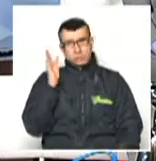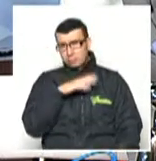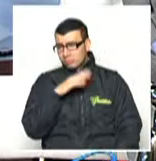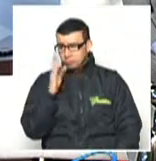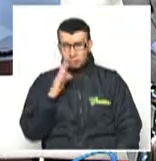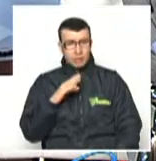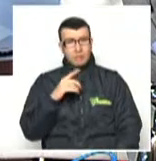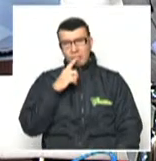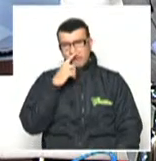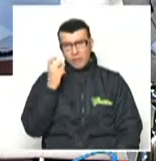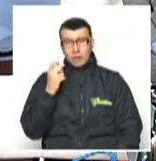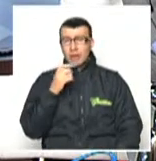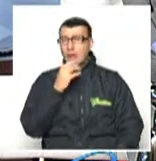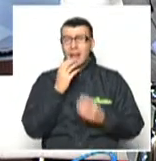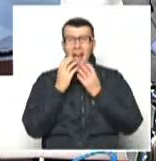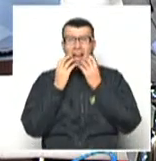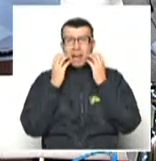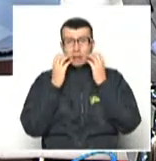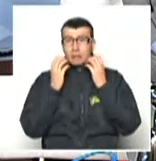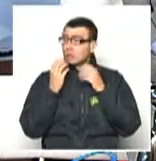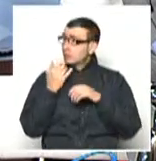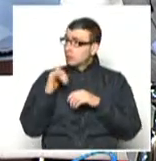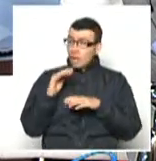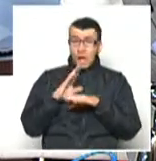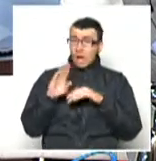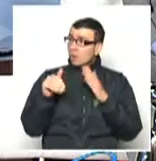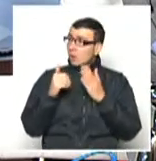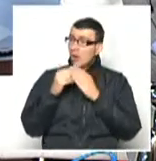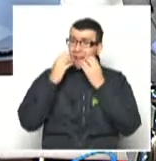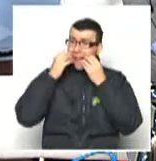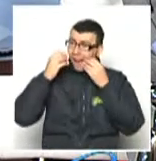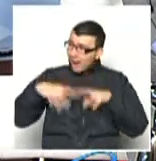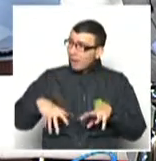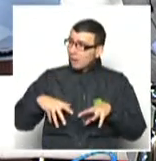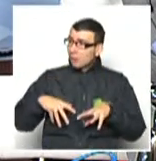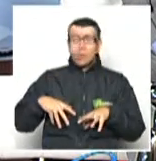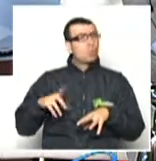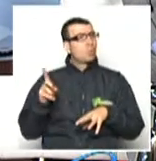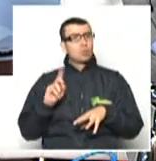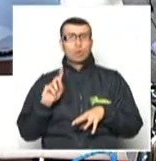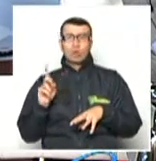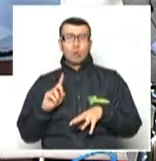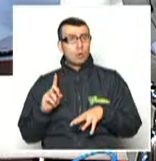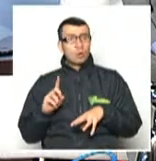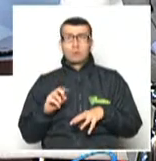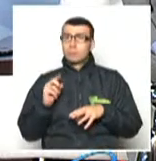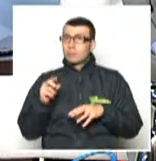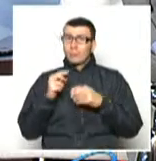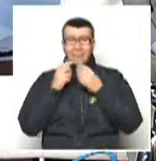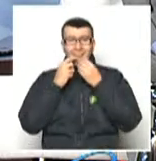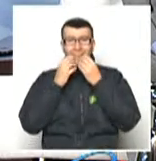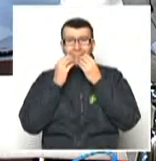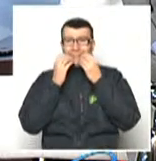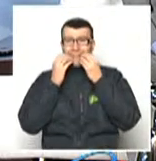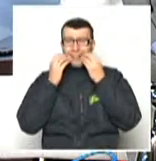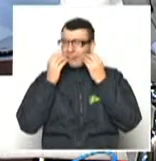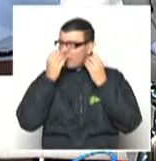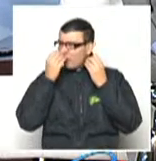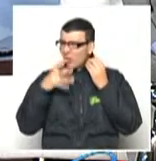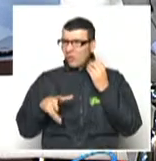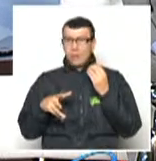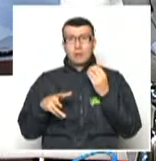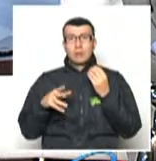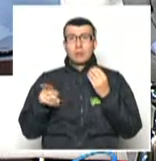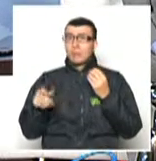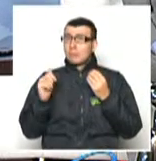horrible. ¿Y ya se le cayeron todos los dientes? No, no se le han caído, están podridos y llora del dolor